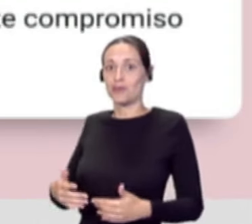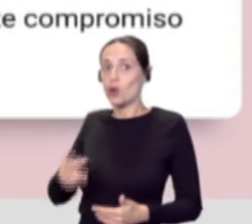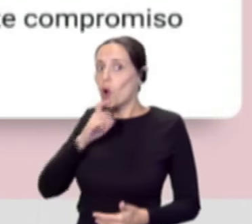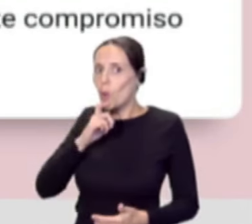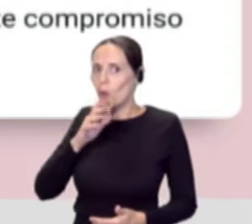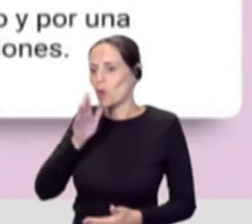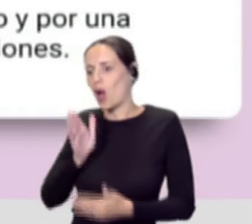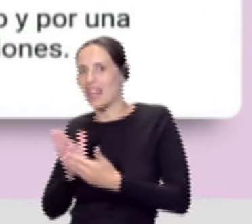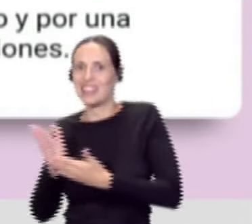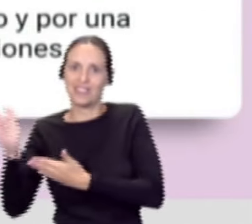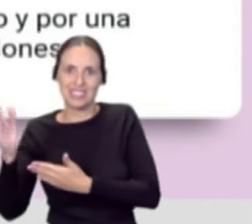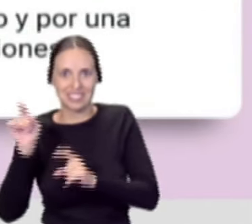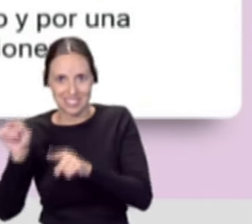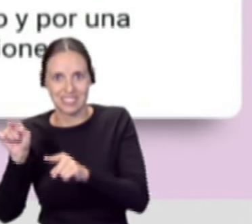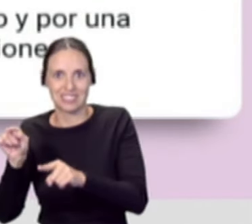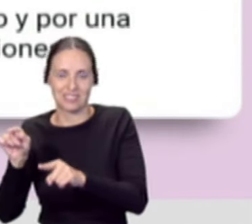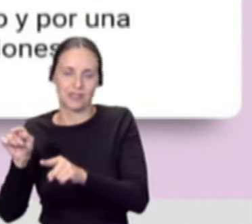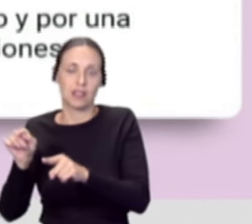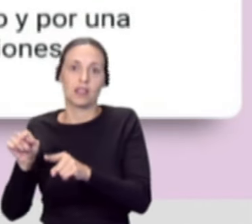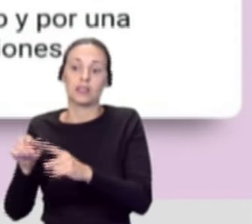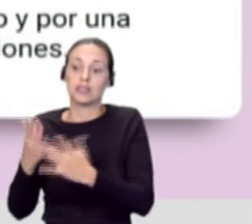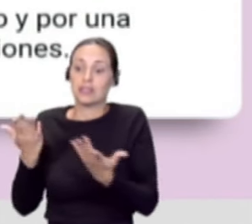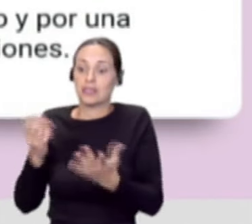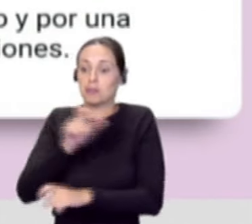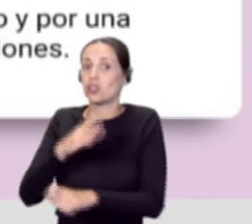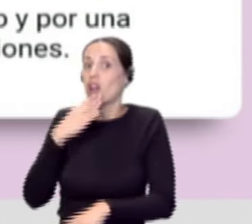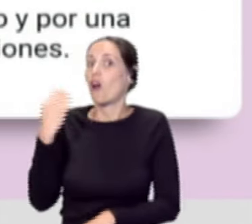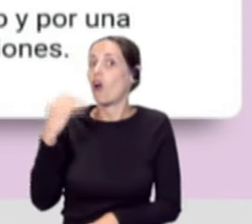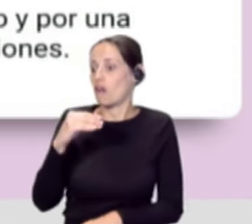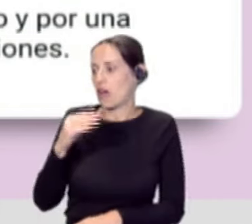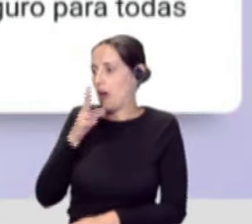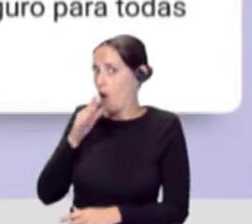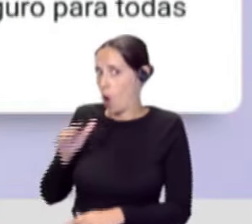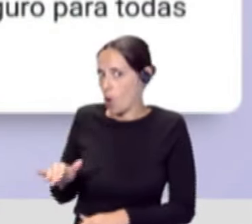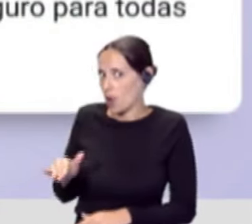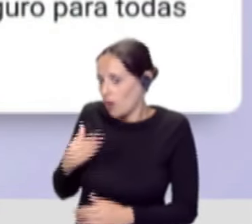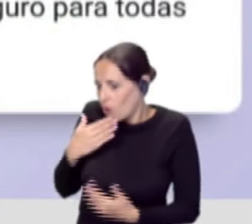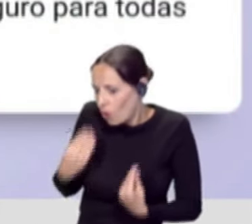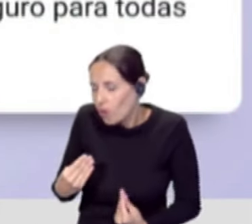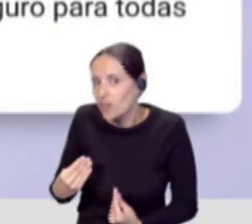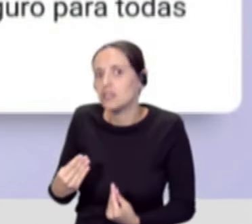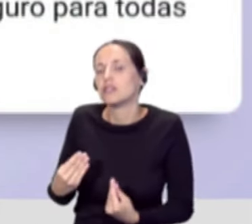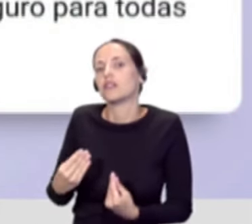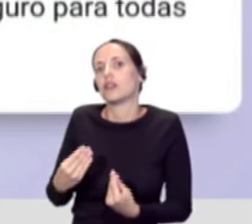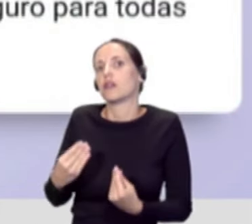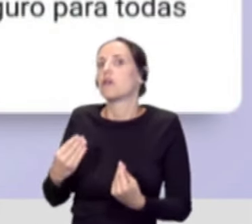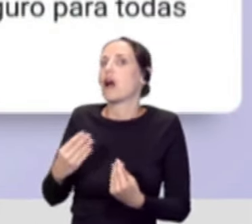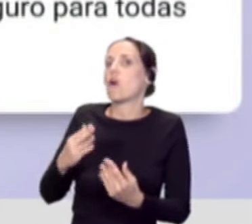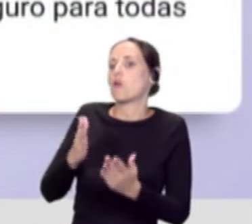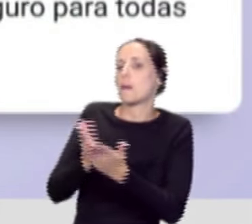viene, hay una parte muy positiva, que es una juventud muy concienciada, pero sí que hay otra que estamos viendo que se está